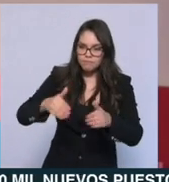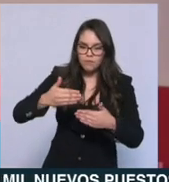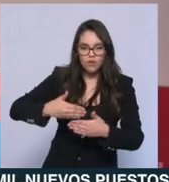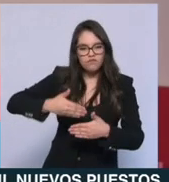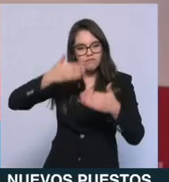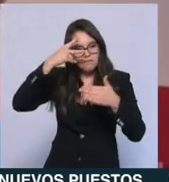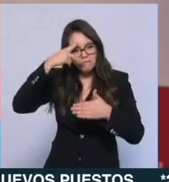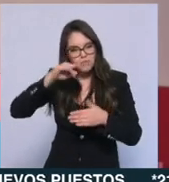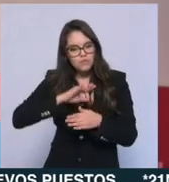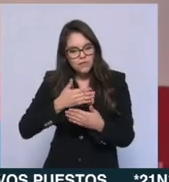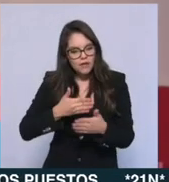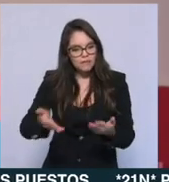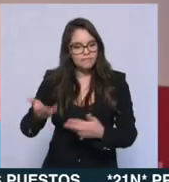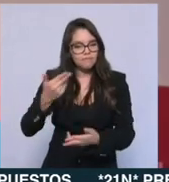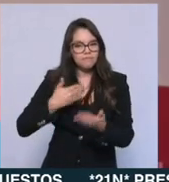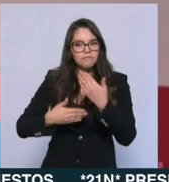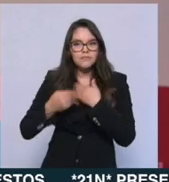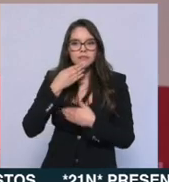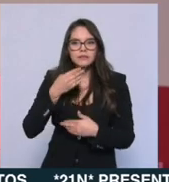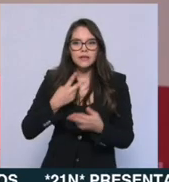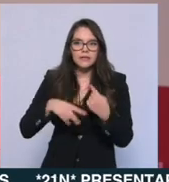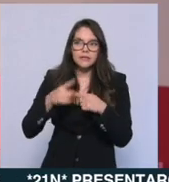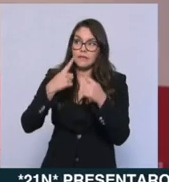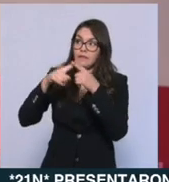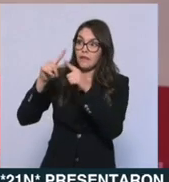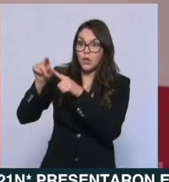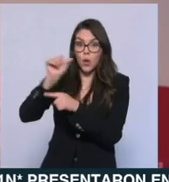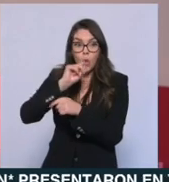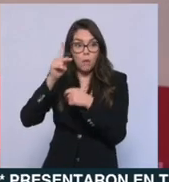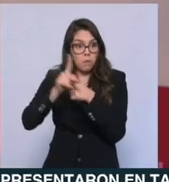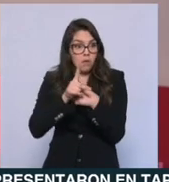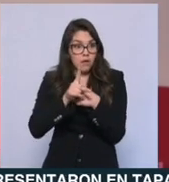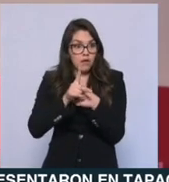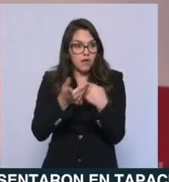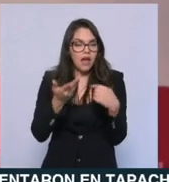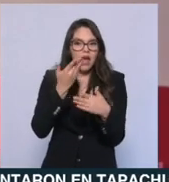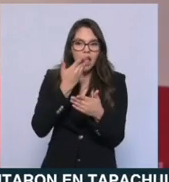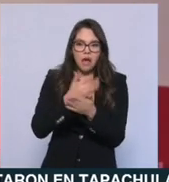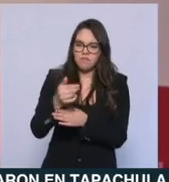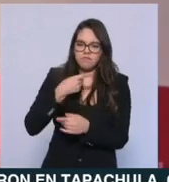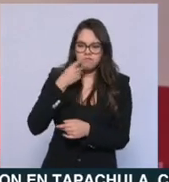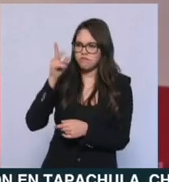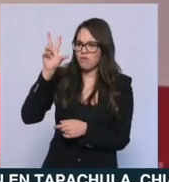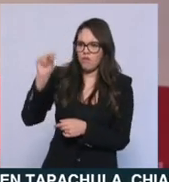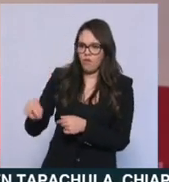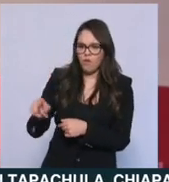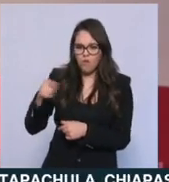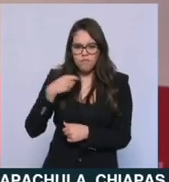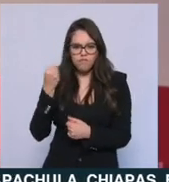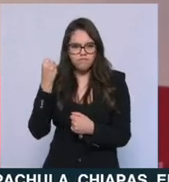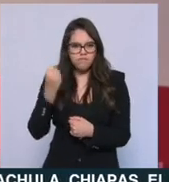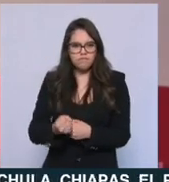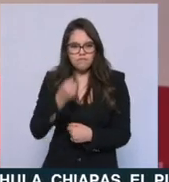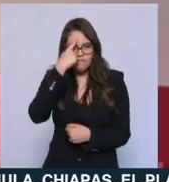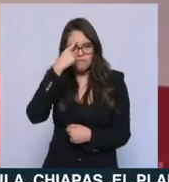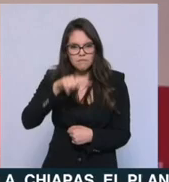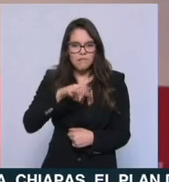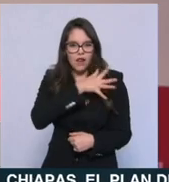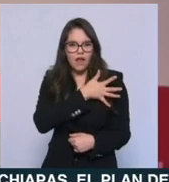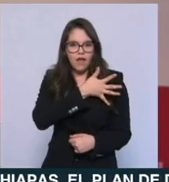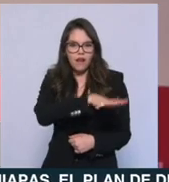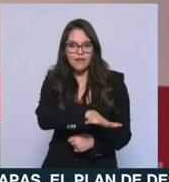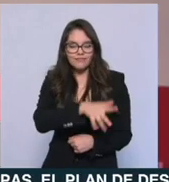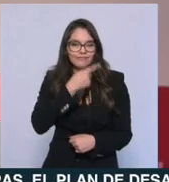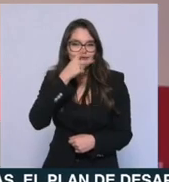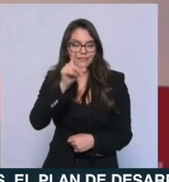a diferencia de muchísimos países en el mundo, y además se niega a reconocer la dictadura militar del general Franco. Eso está en nuestro